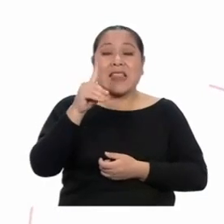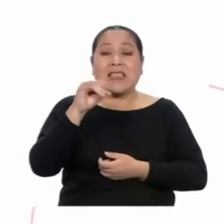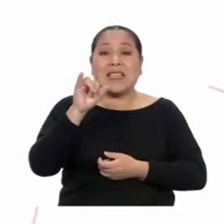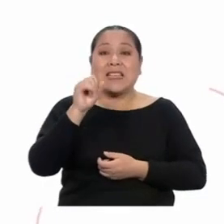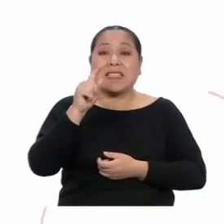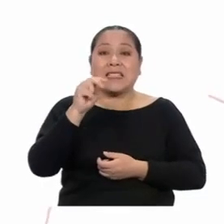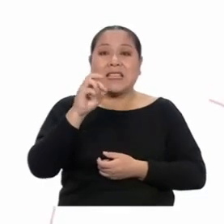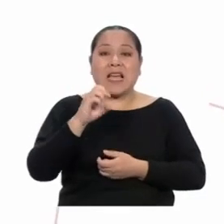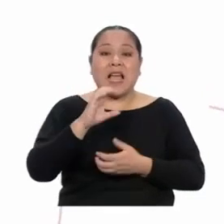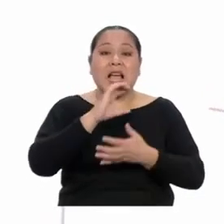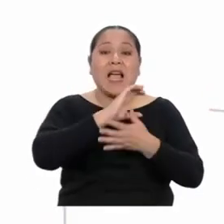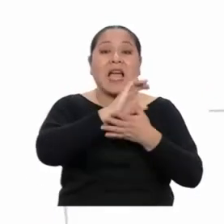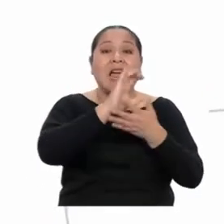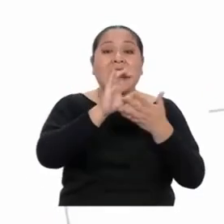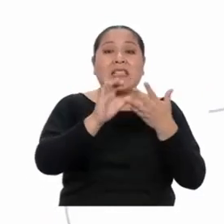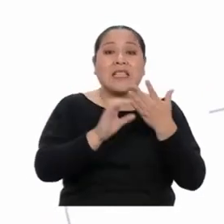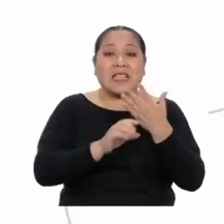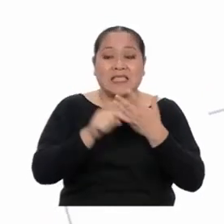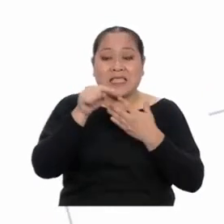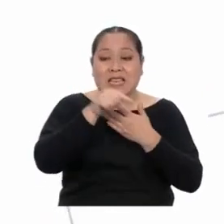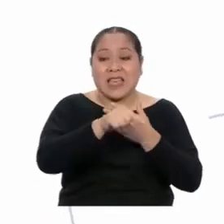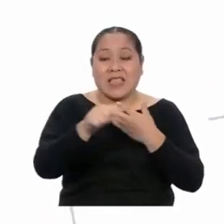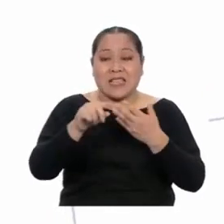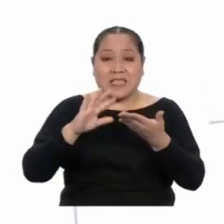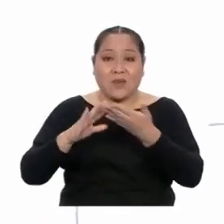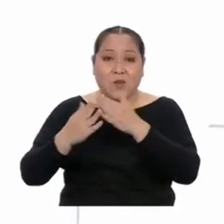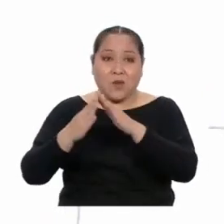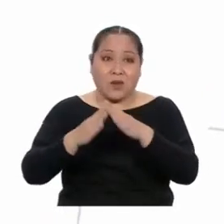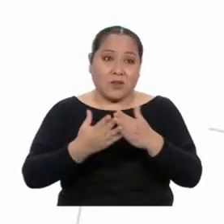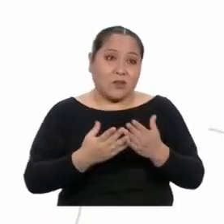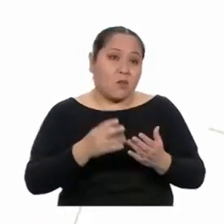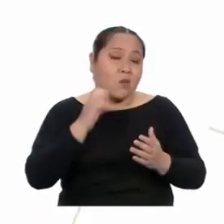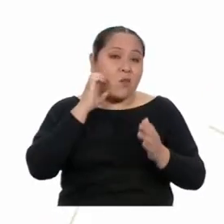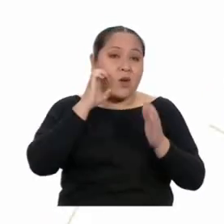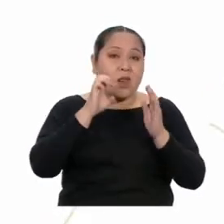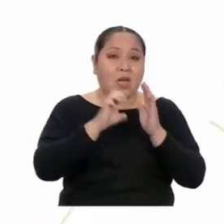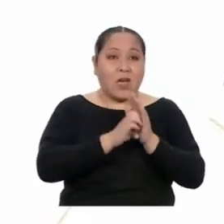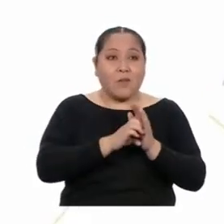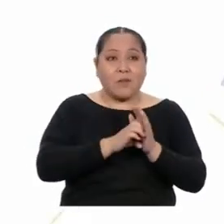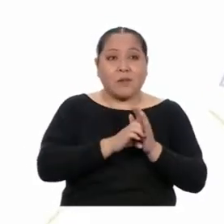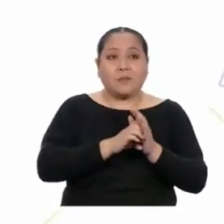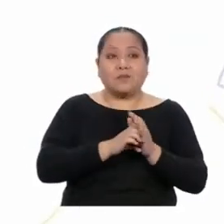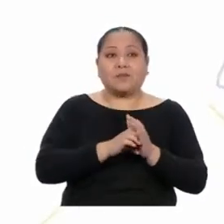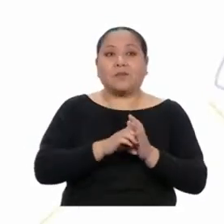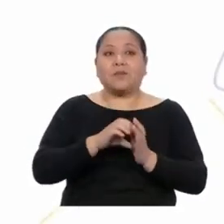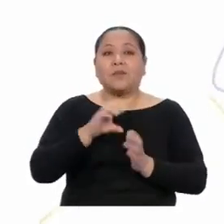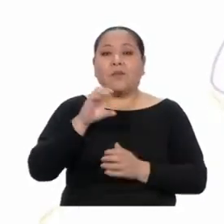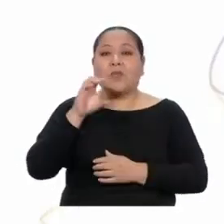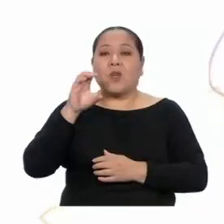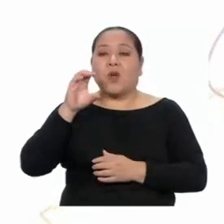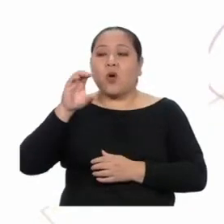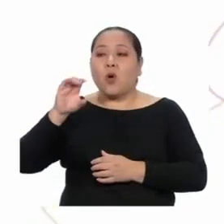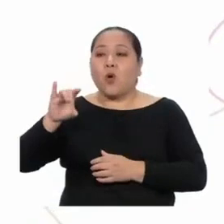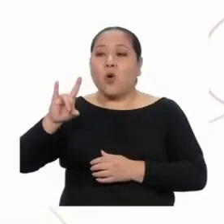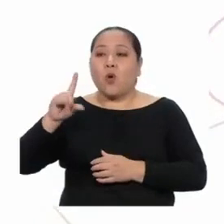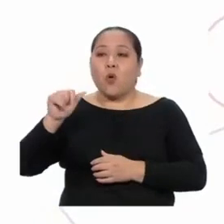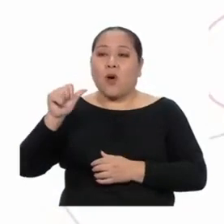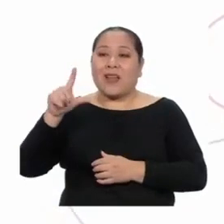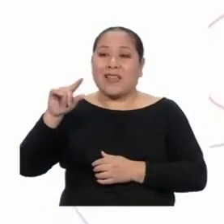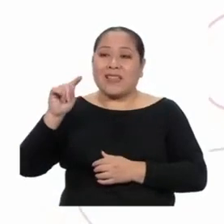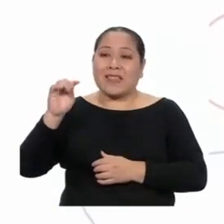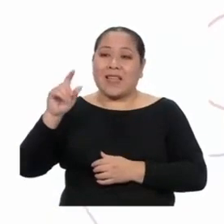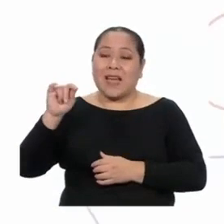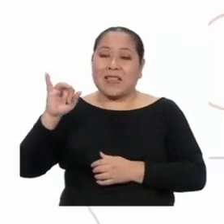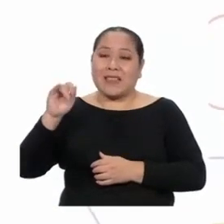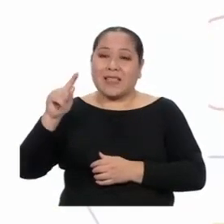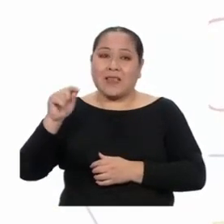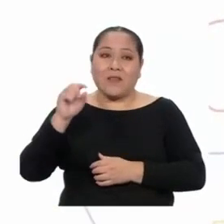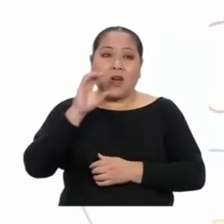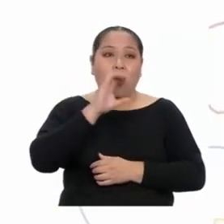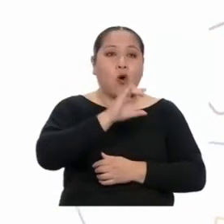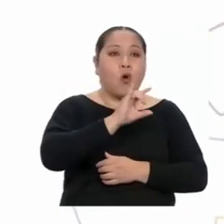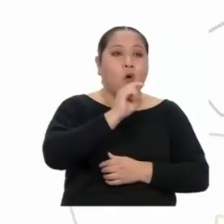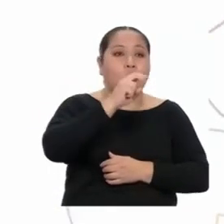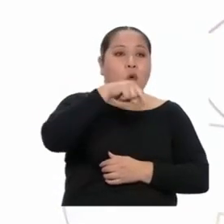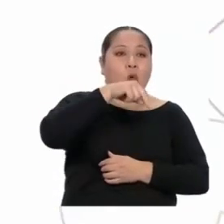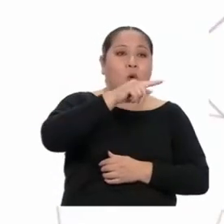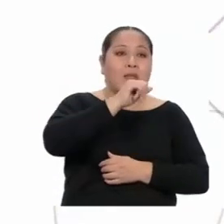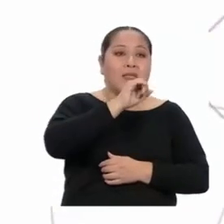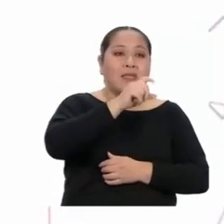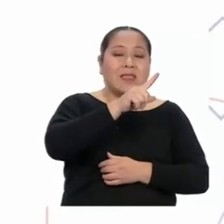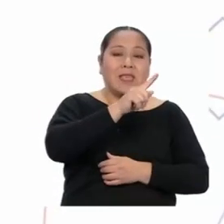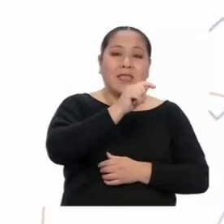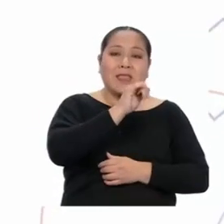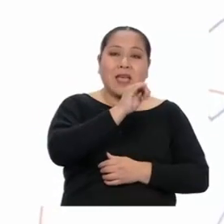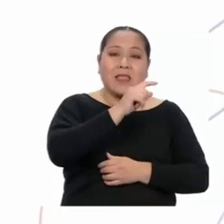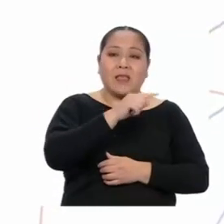estamos interesados en estudiar. Puede ser cualitativa o cuantitativa. Las variables cualitativas